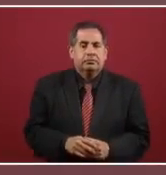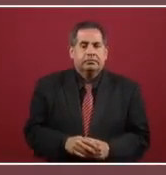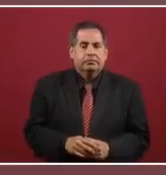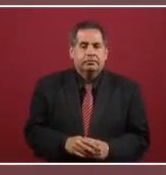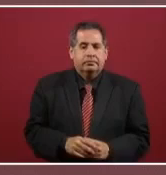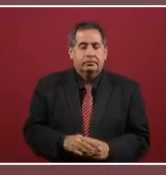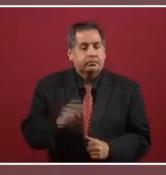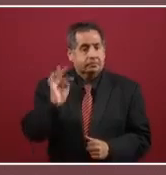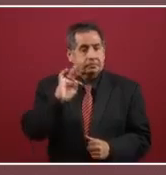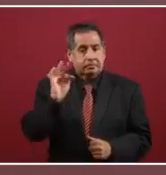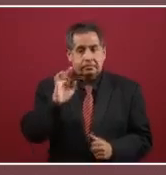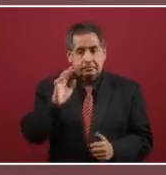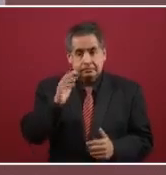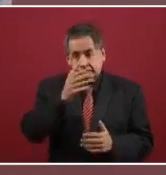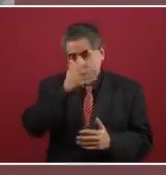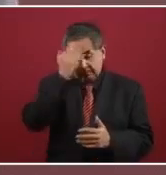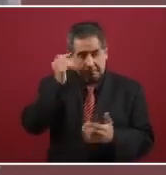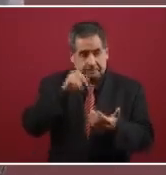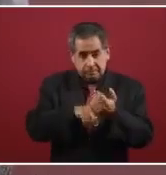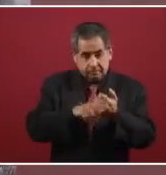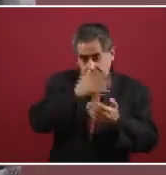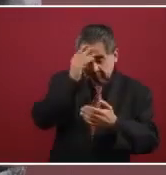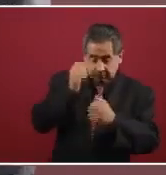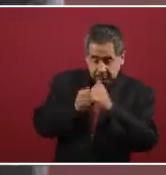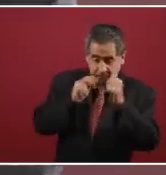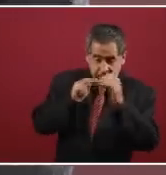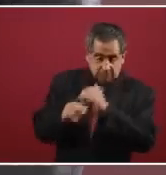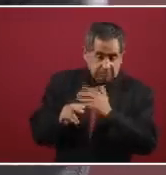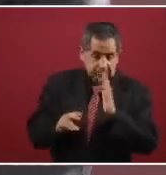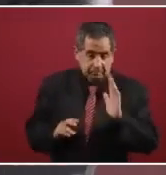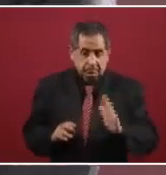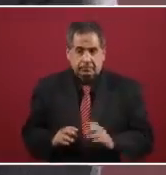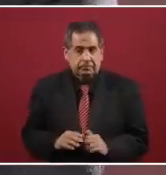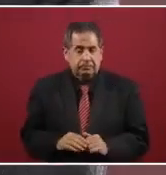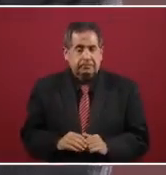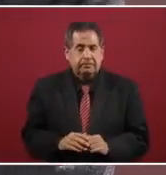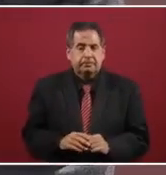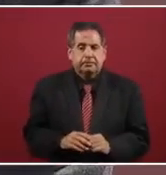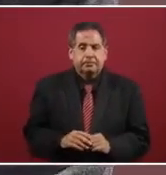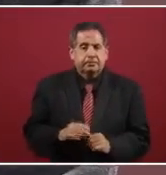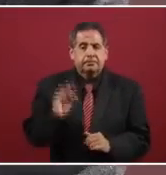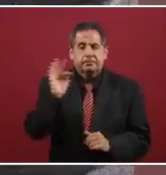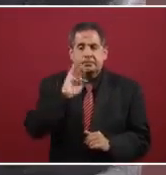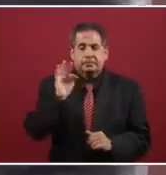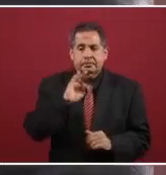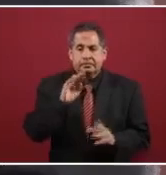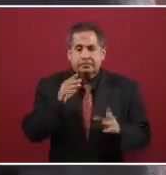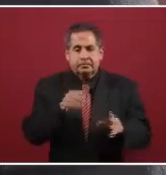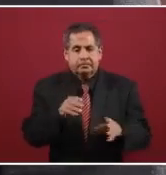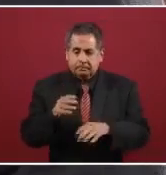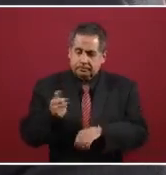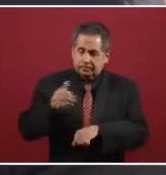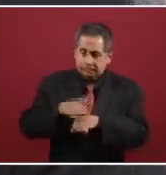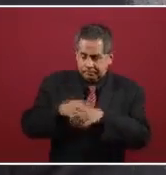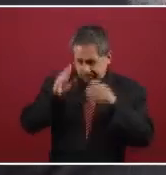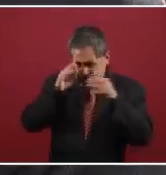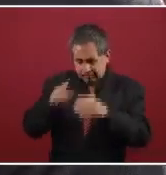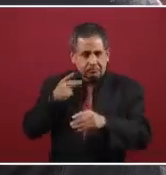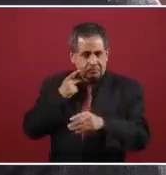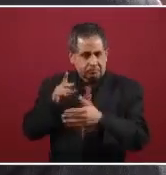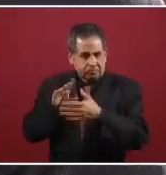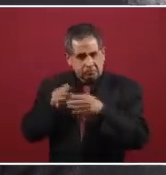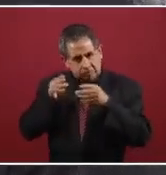a lo mejor no se sabe, porque está dedicado a la administración pública y a la